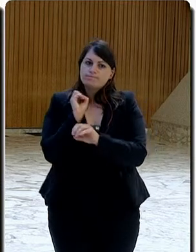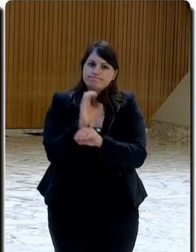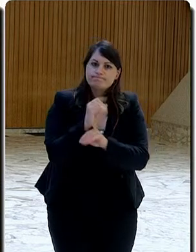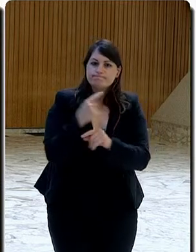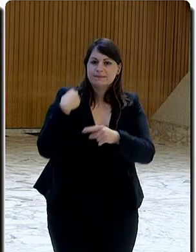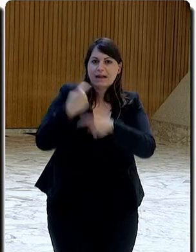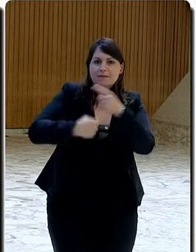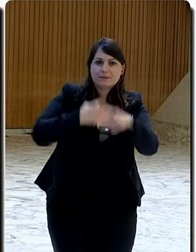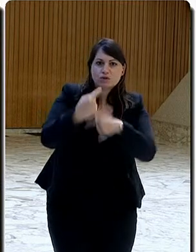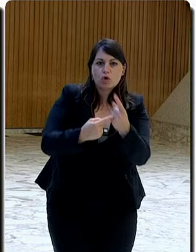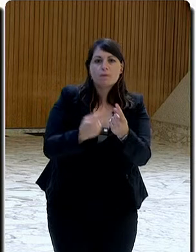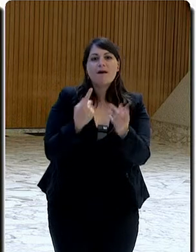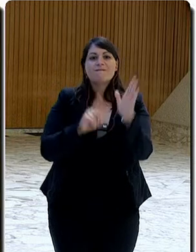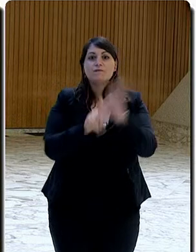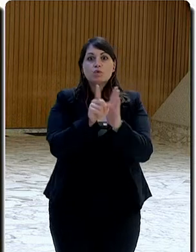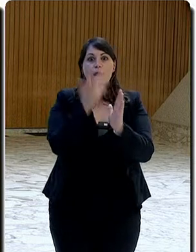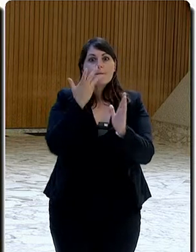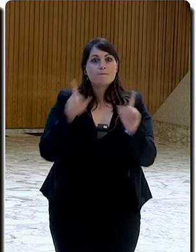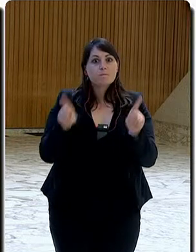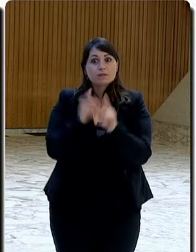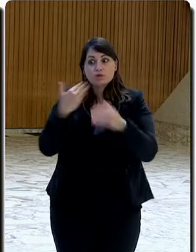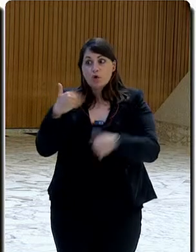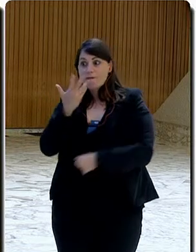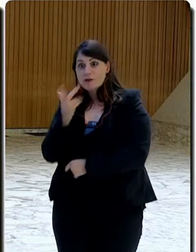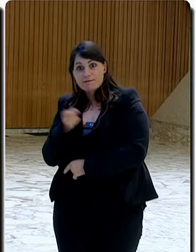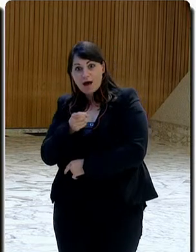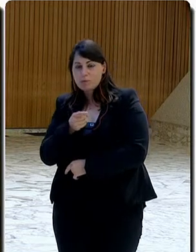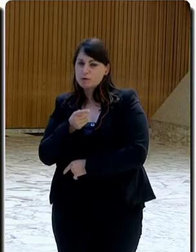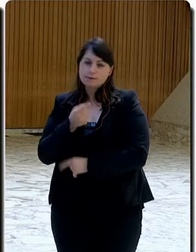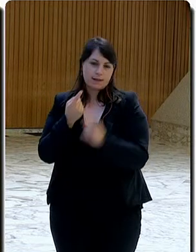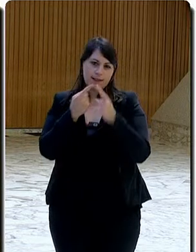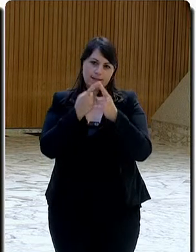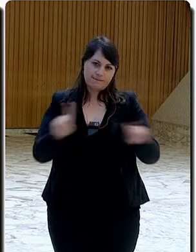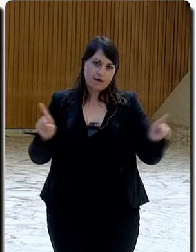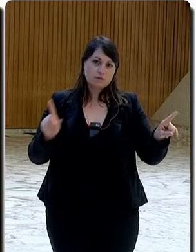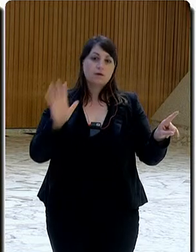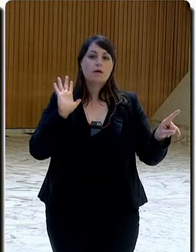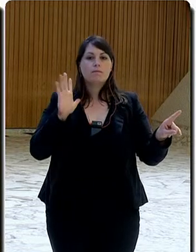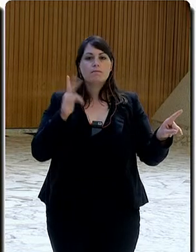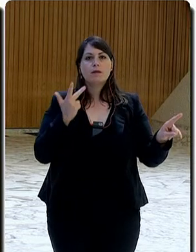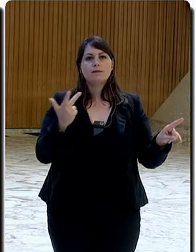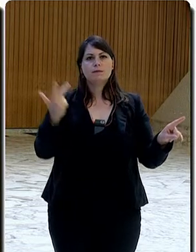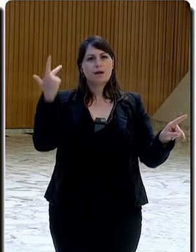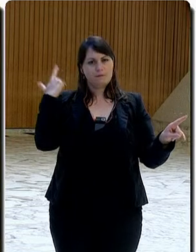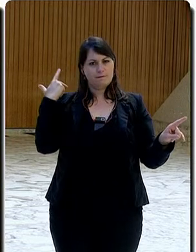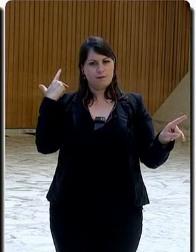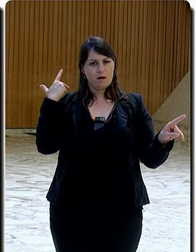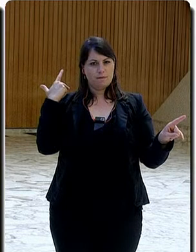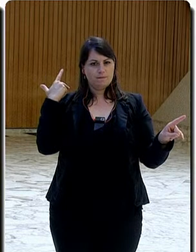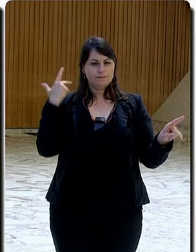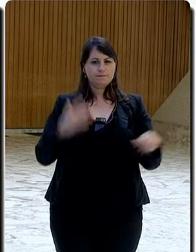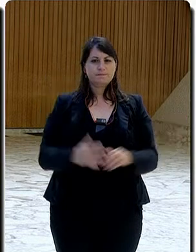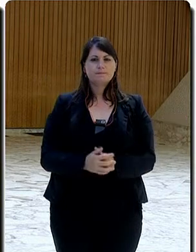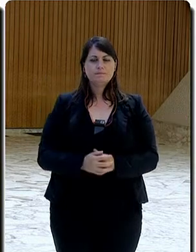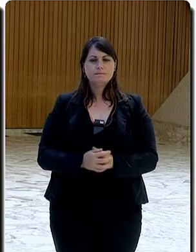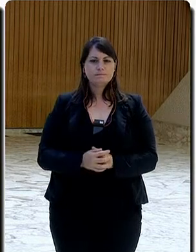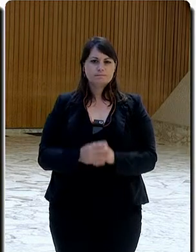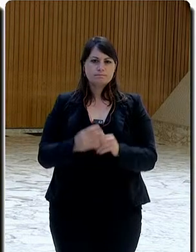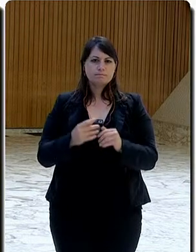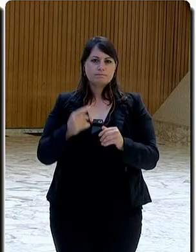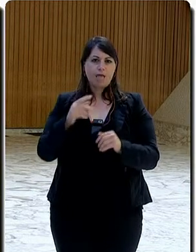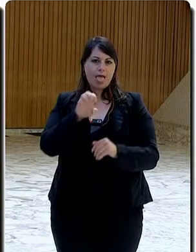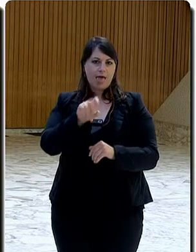3 años, cuando ya hacía 1 año del incidente de salud de Eva, Víctor un día nos dijo que quería